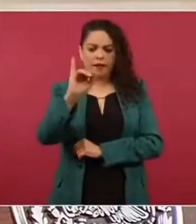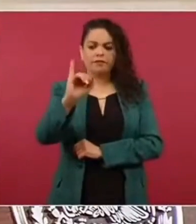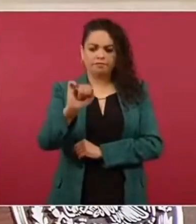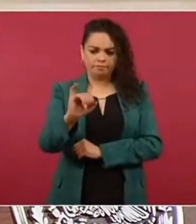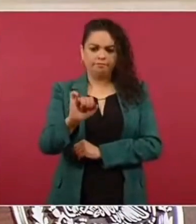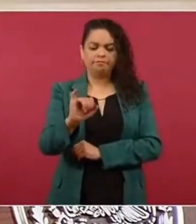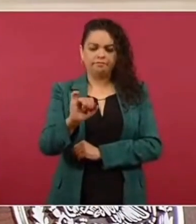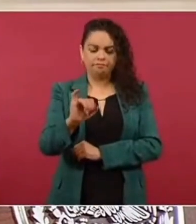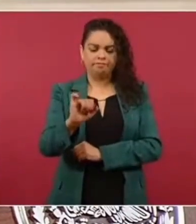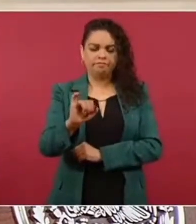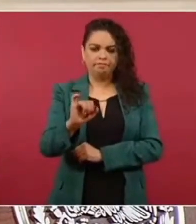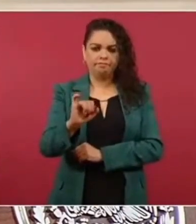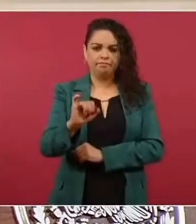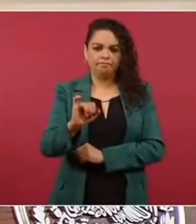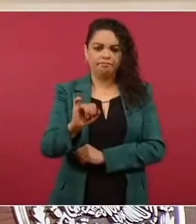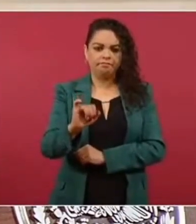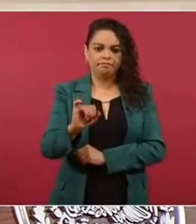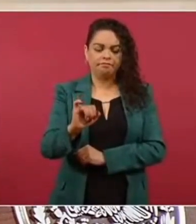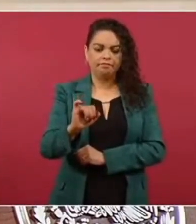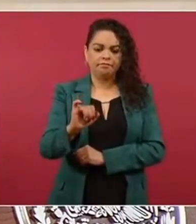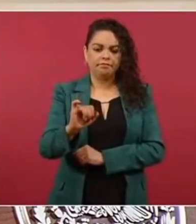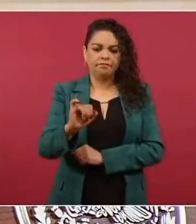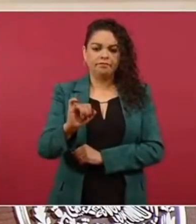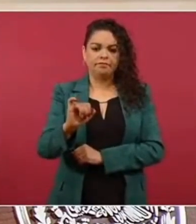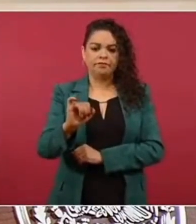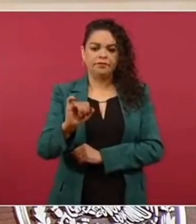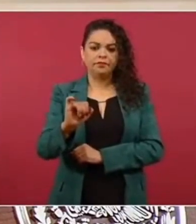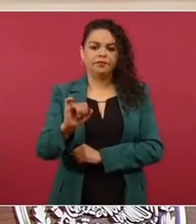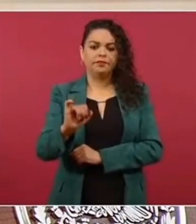y de